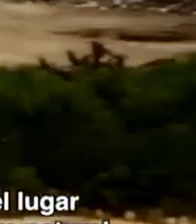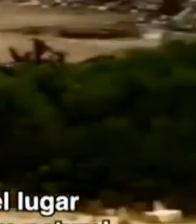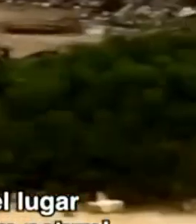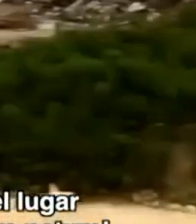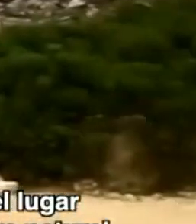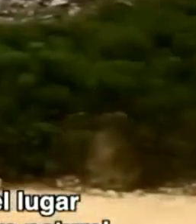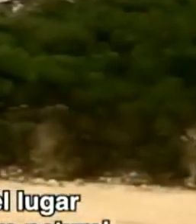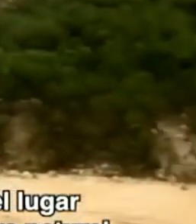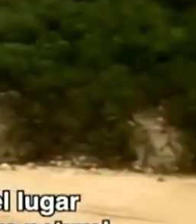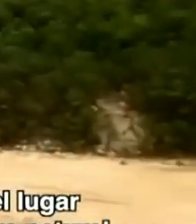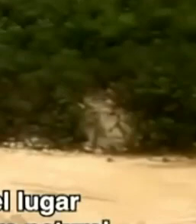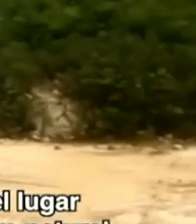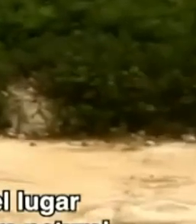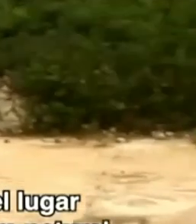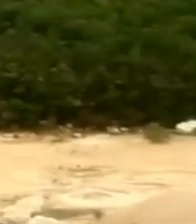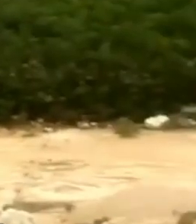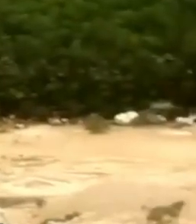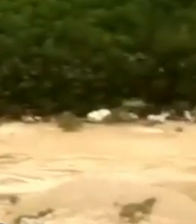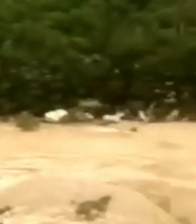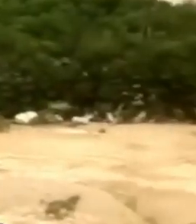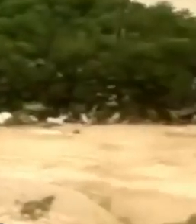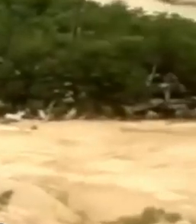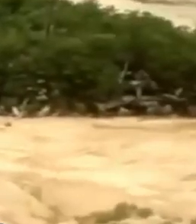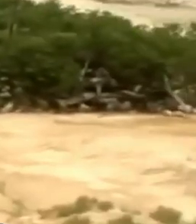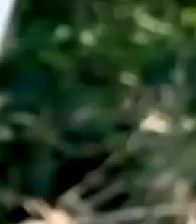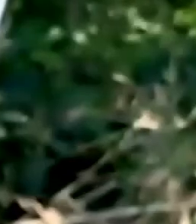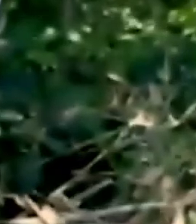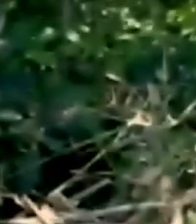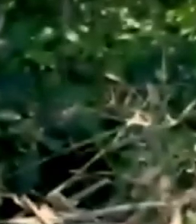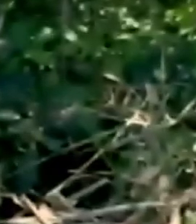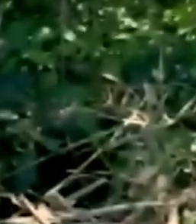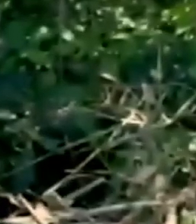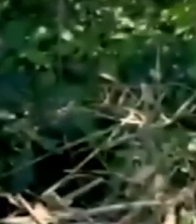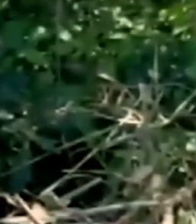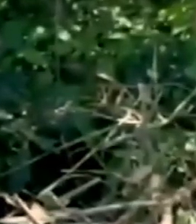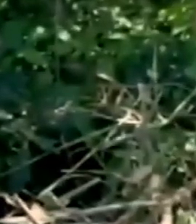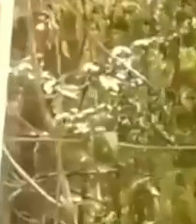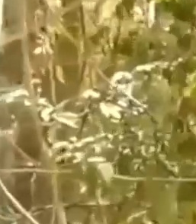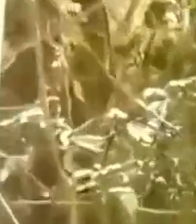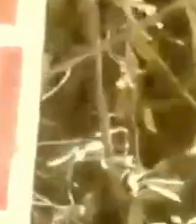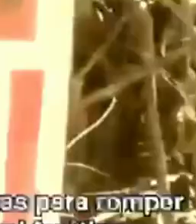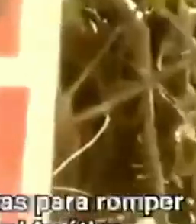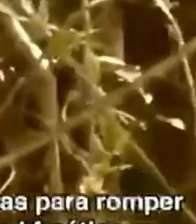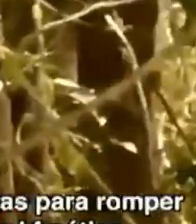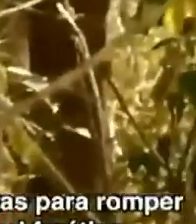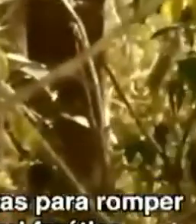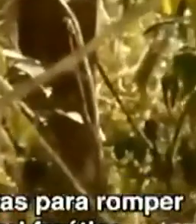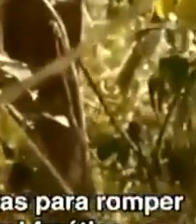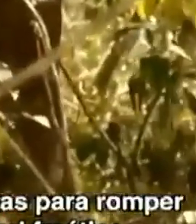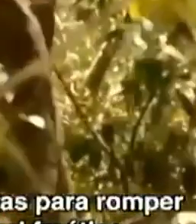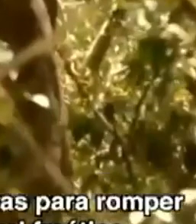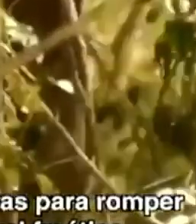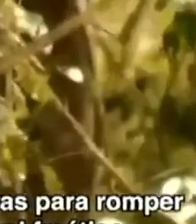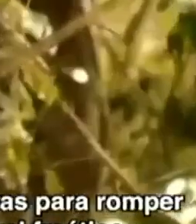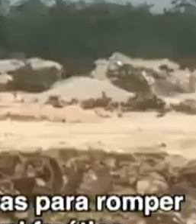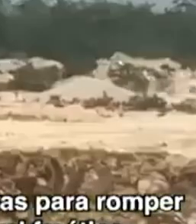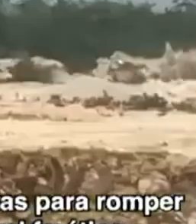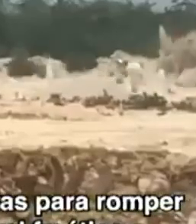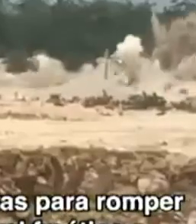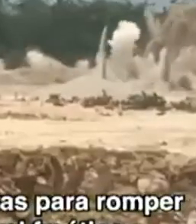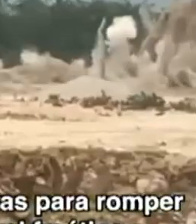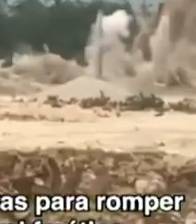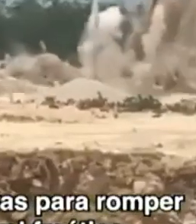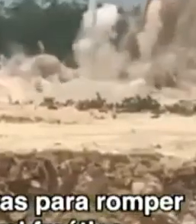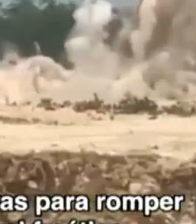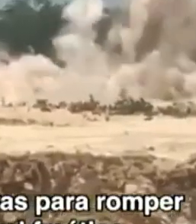y 413 de flora natural, incluidas especies en peligro de extinción. Por varias décadas, la empresa